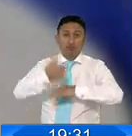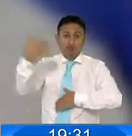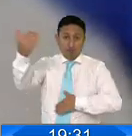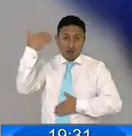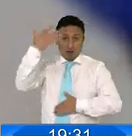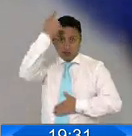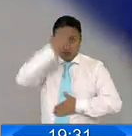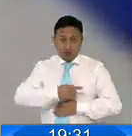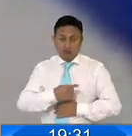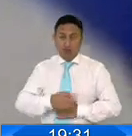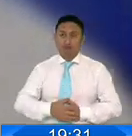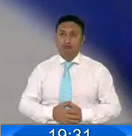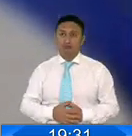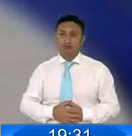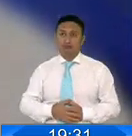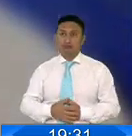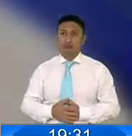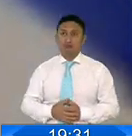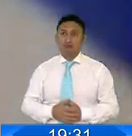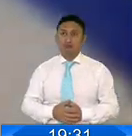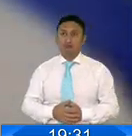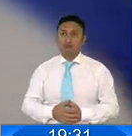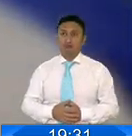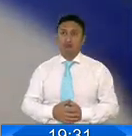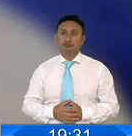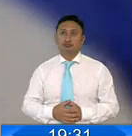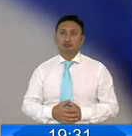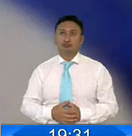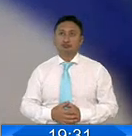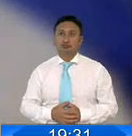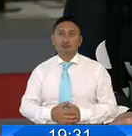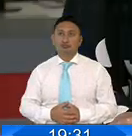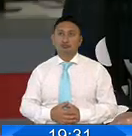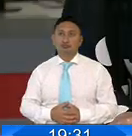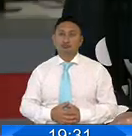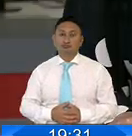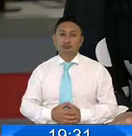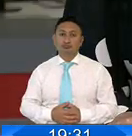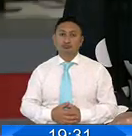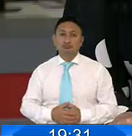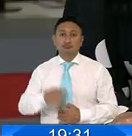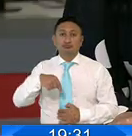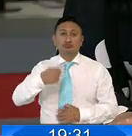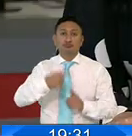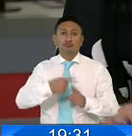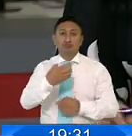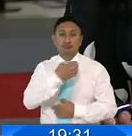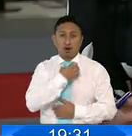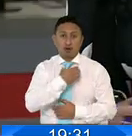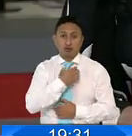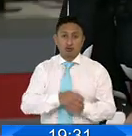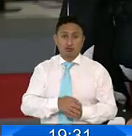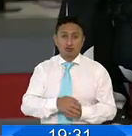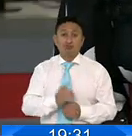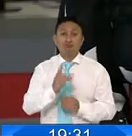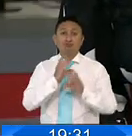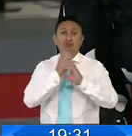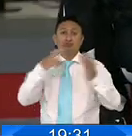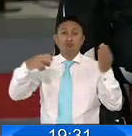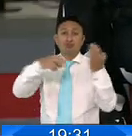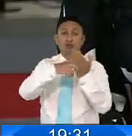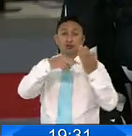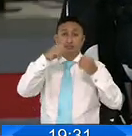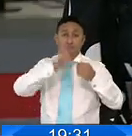alcalde. Informó Priscila Cadena. Durante el mes de agosto, en las terminales terrestres